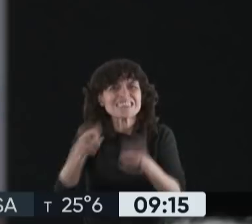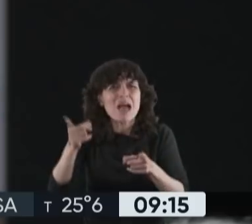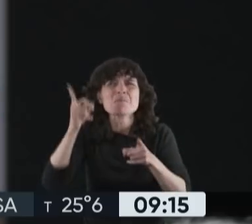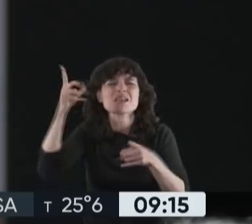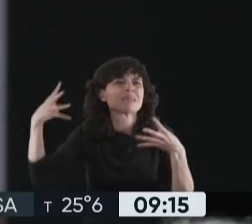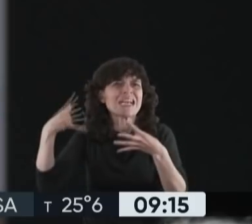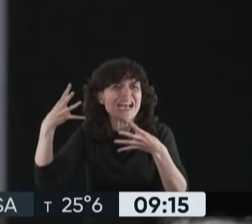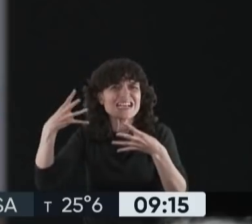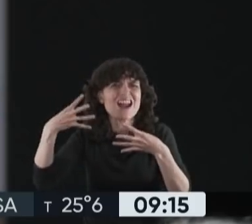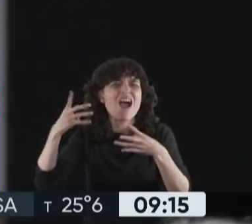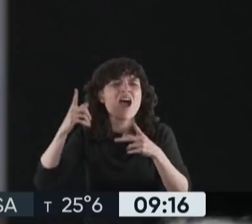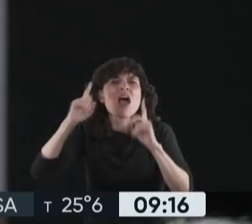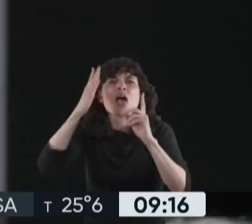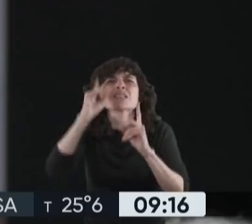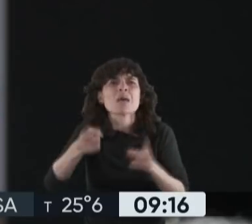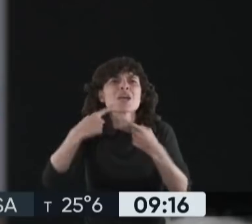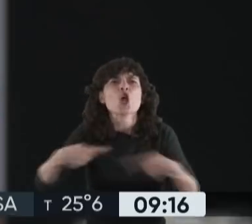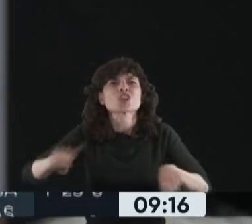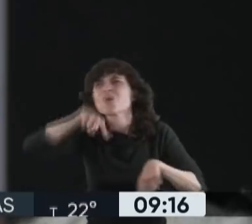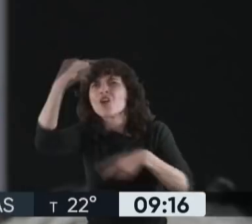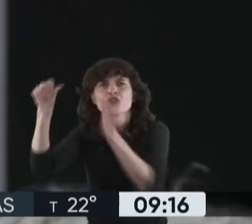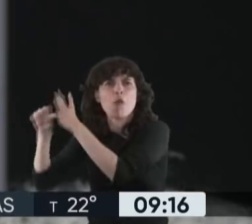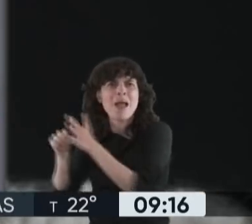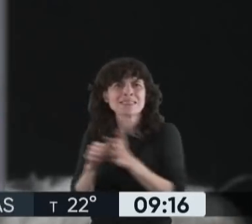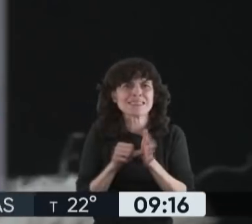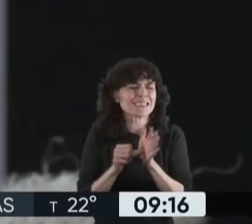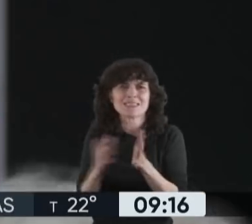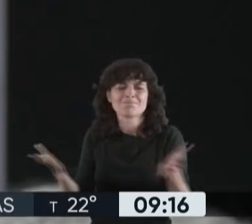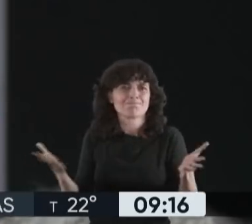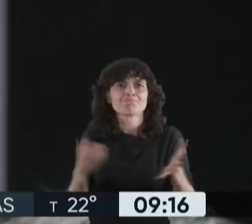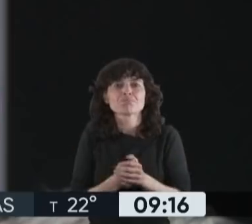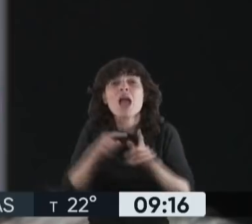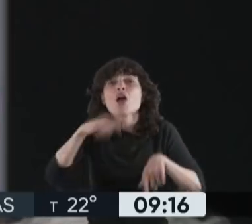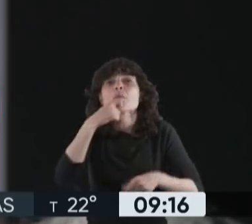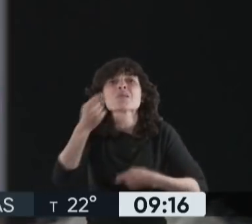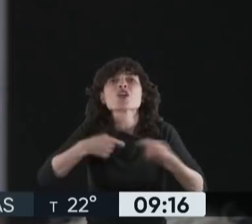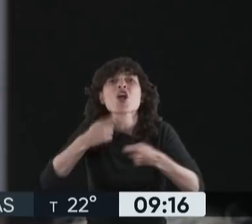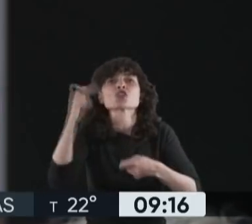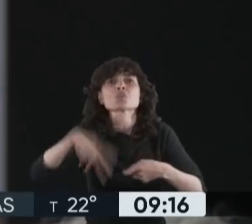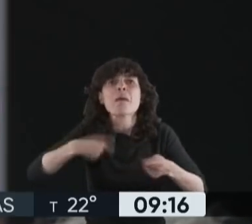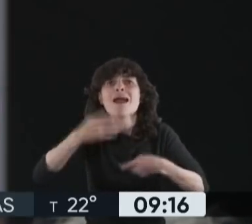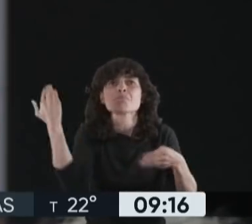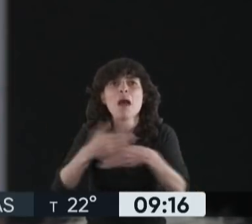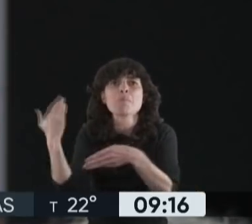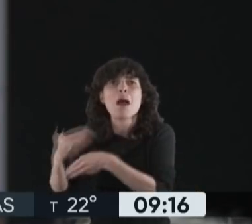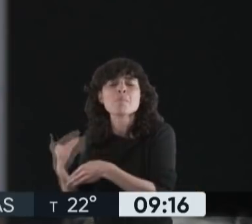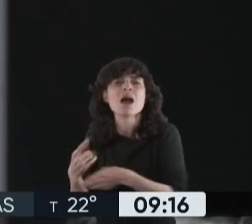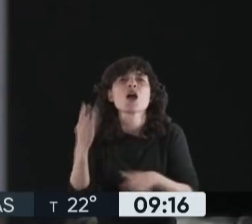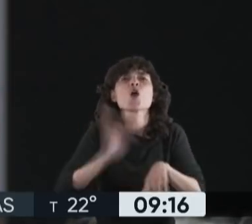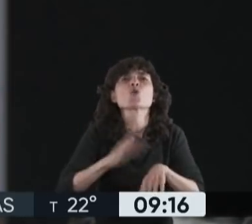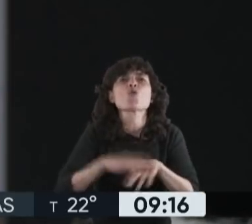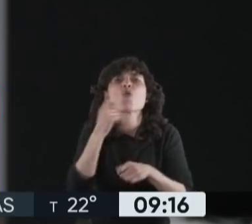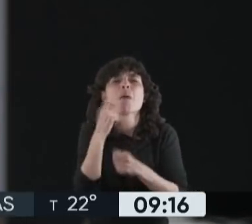de los demás países. En nuestro país en particular, hoy están cerrando panaderías porque no pueden abastecerse de la materia prima, con un aumento de